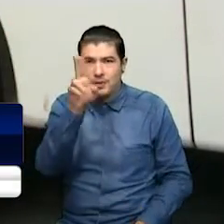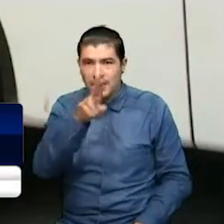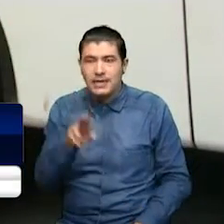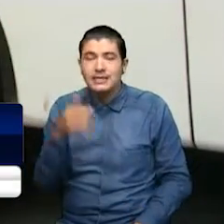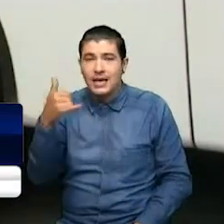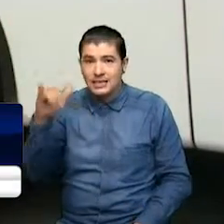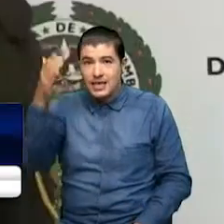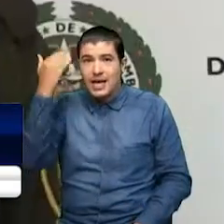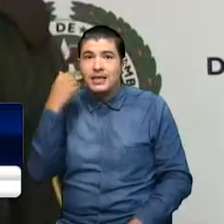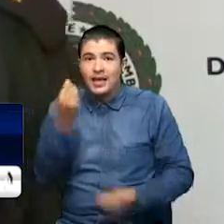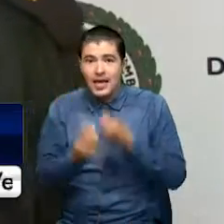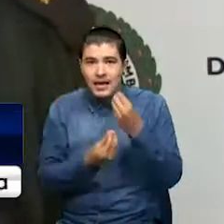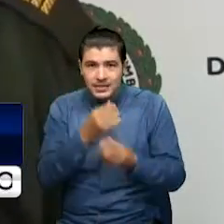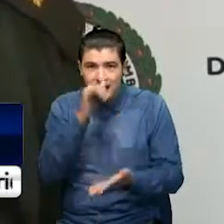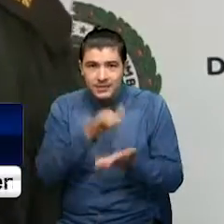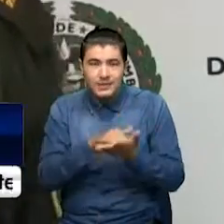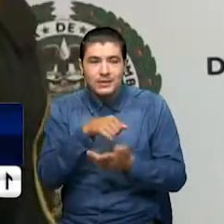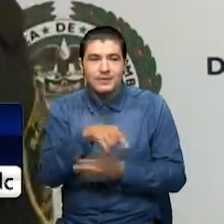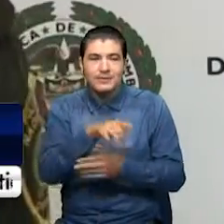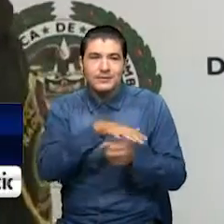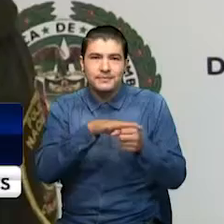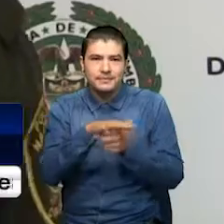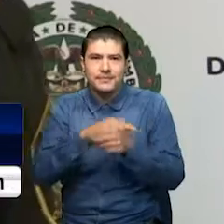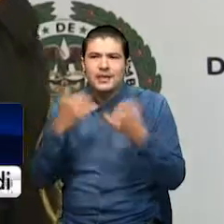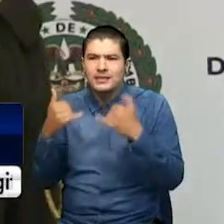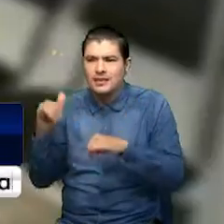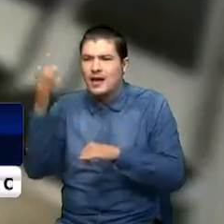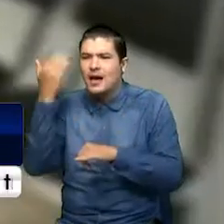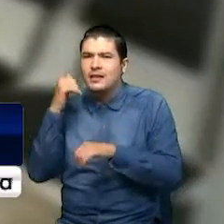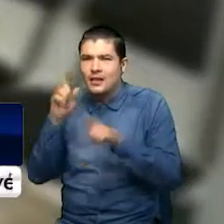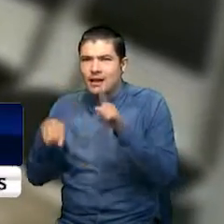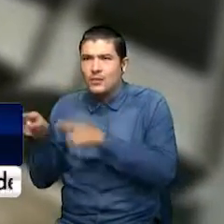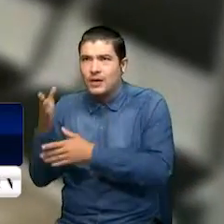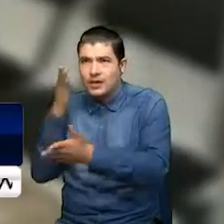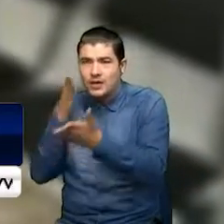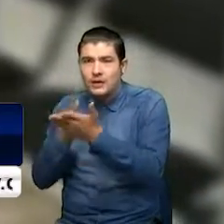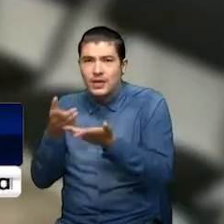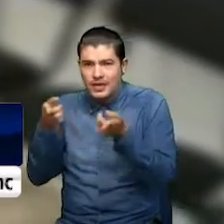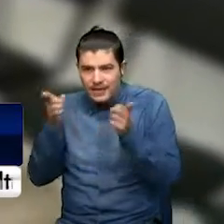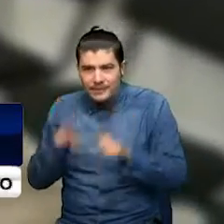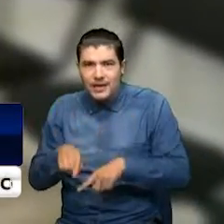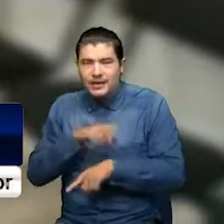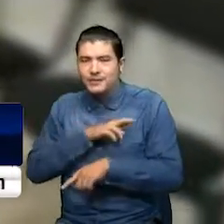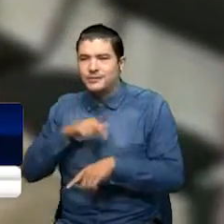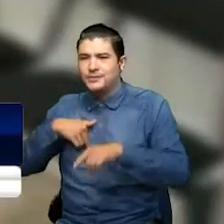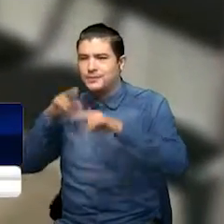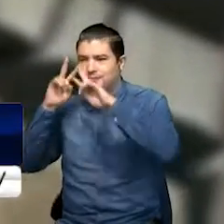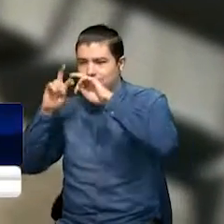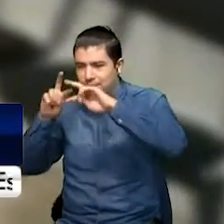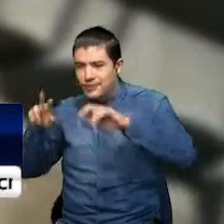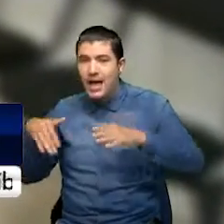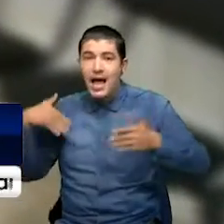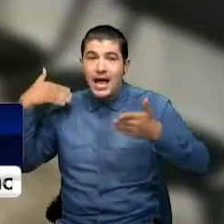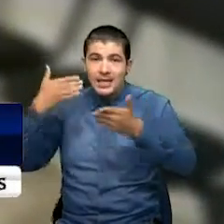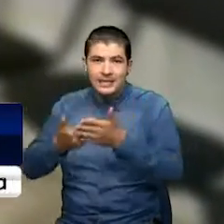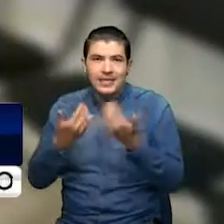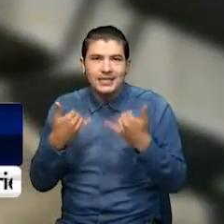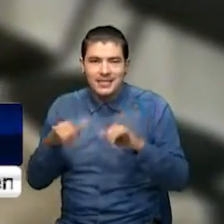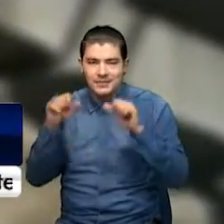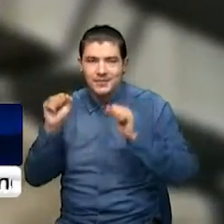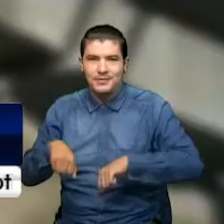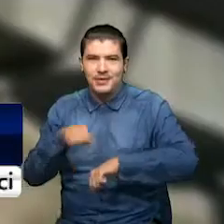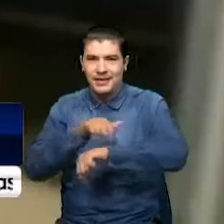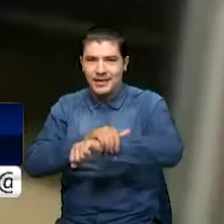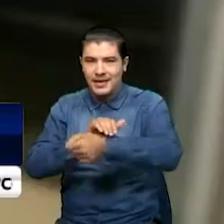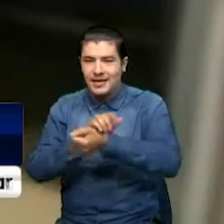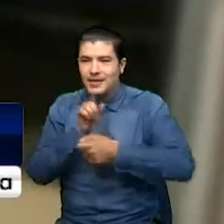sus fechorías. Sí, señor, ya se tenían varias denuncias, igualmente ya se le estaba haciendo seguimiento hasta que se pudo lograr con la captura